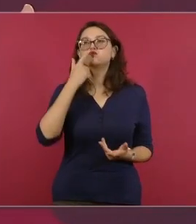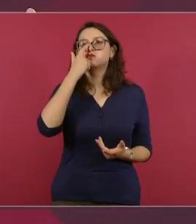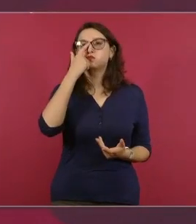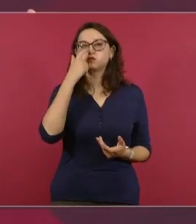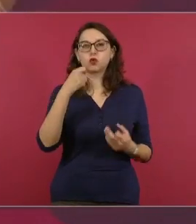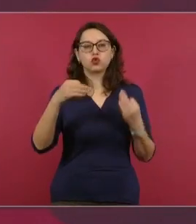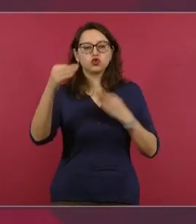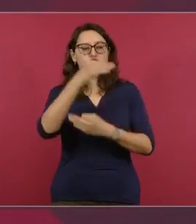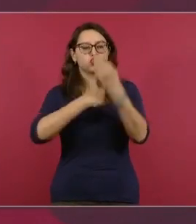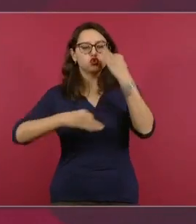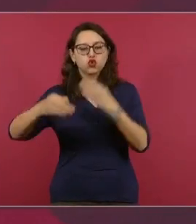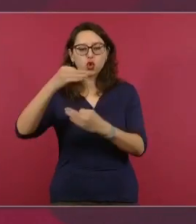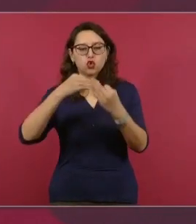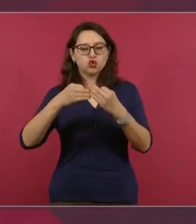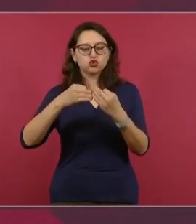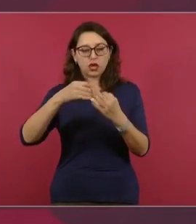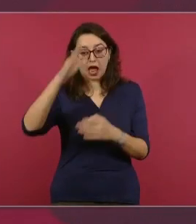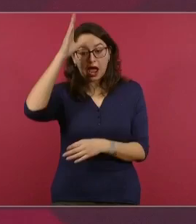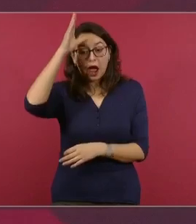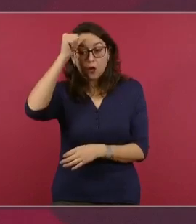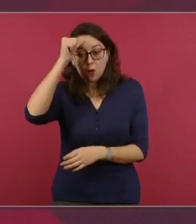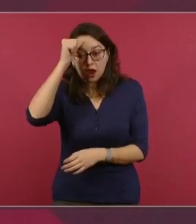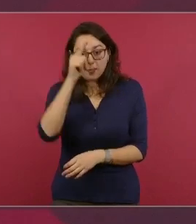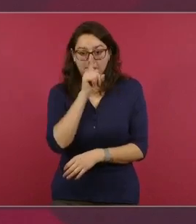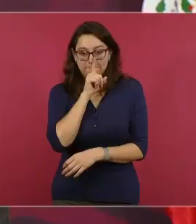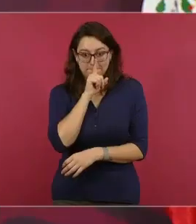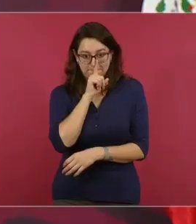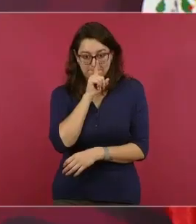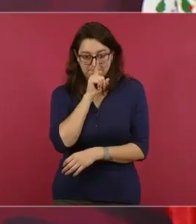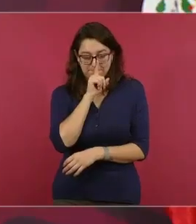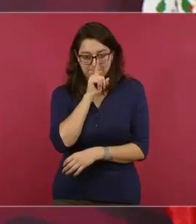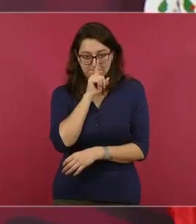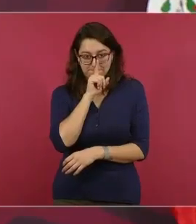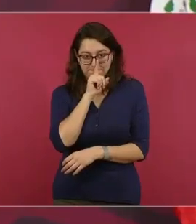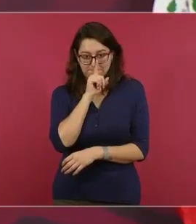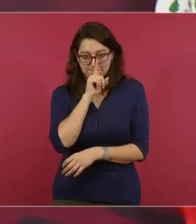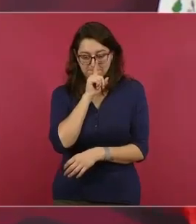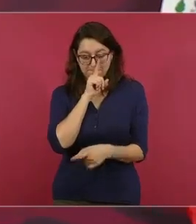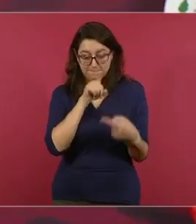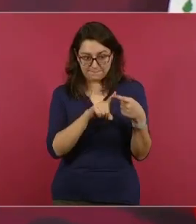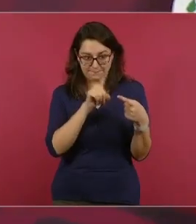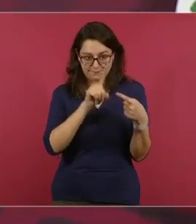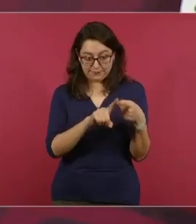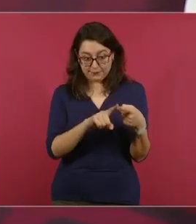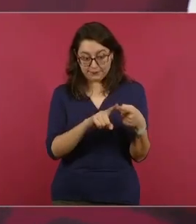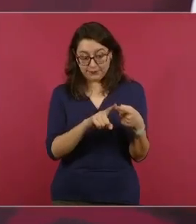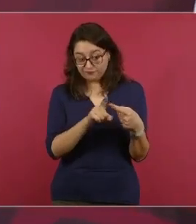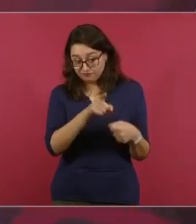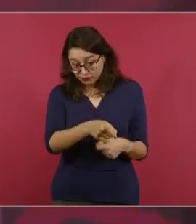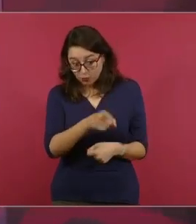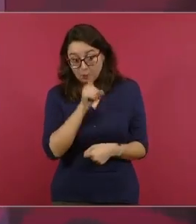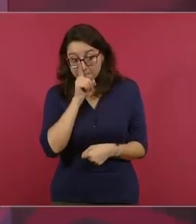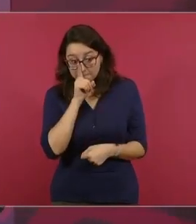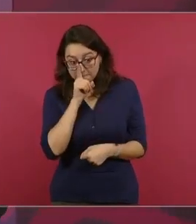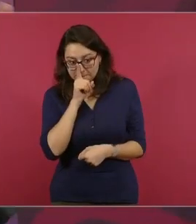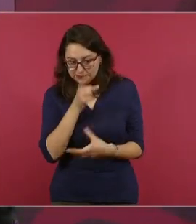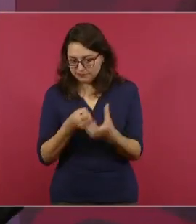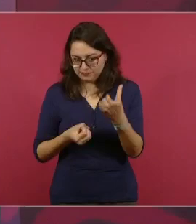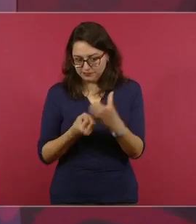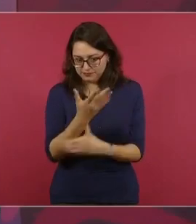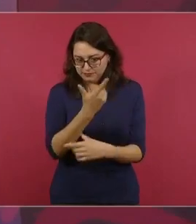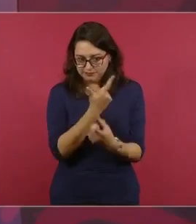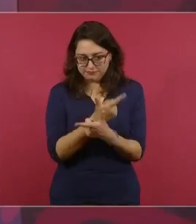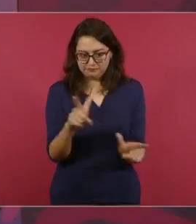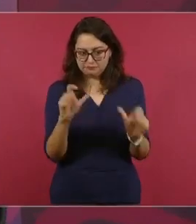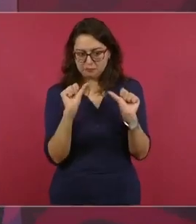porque los iban a liberar o por amenazas. Entonces,